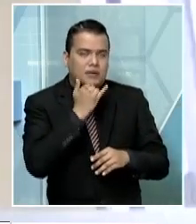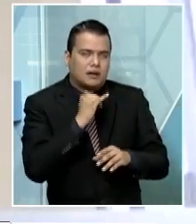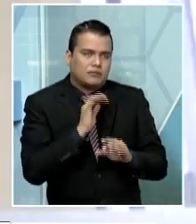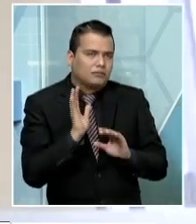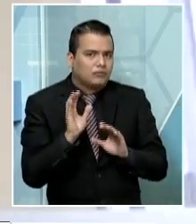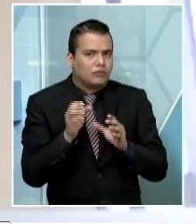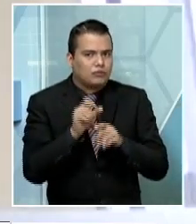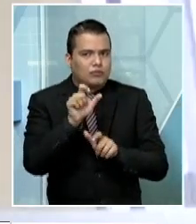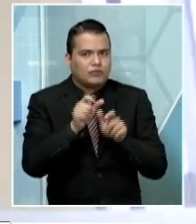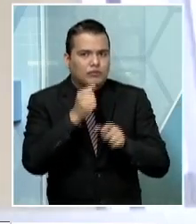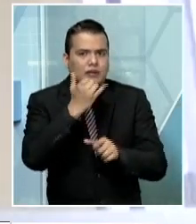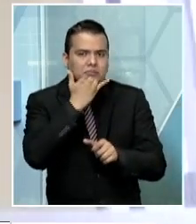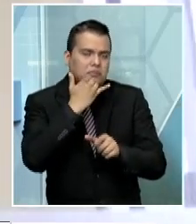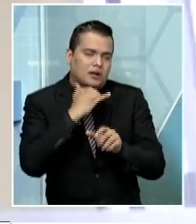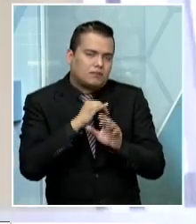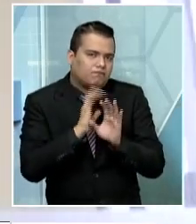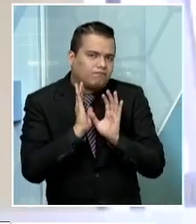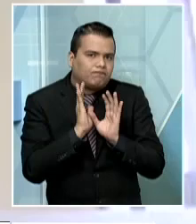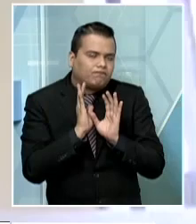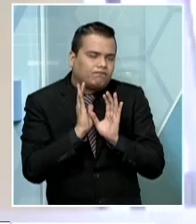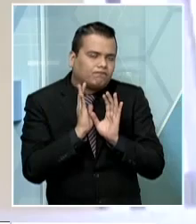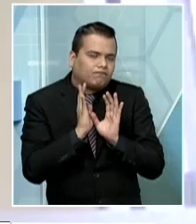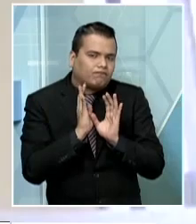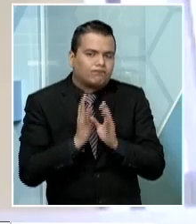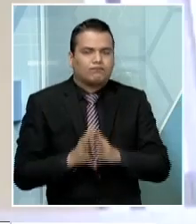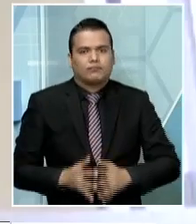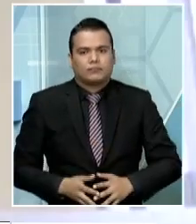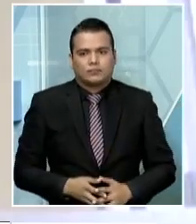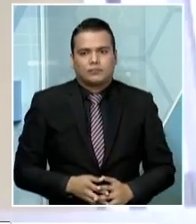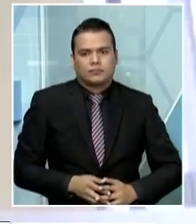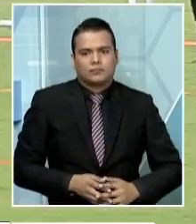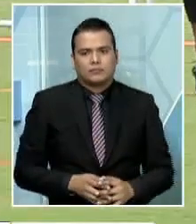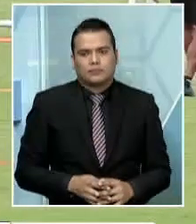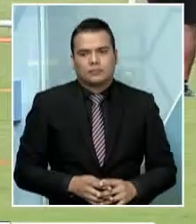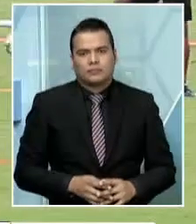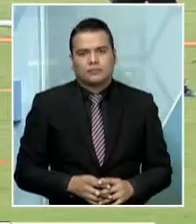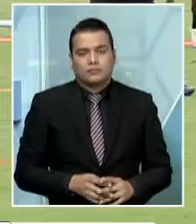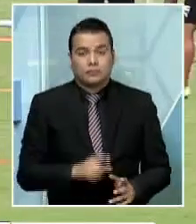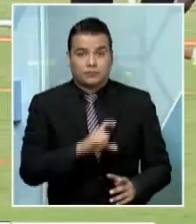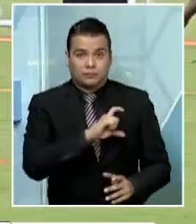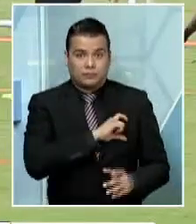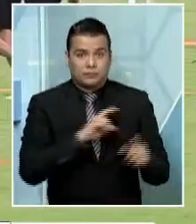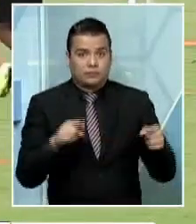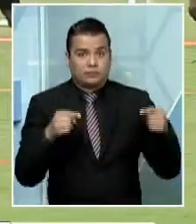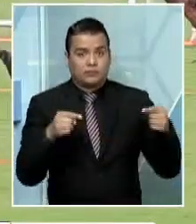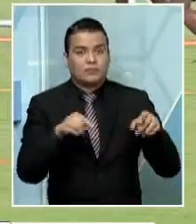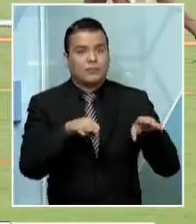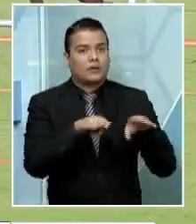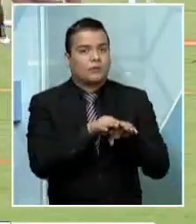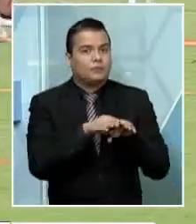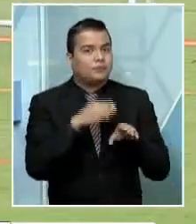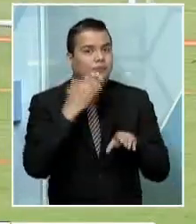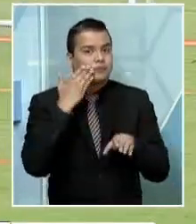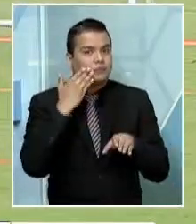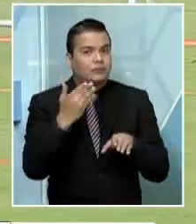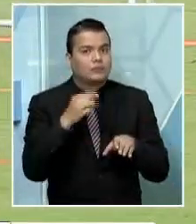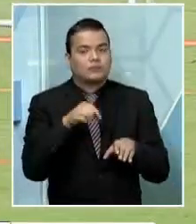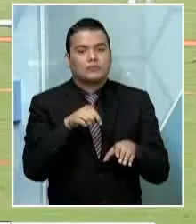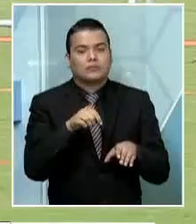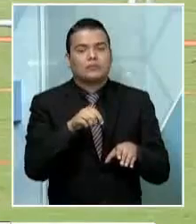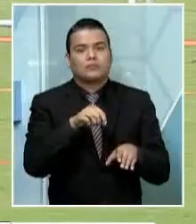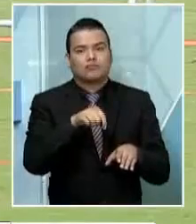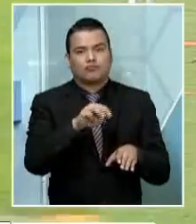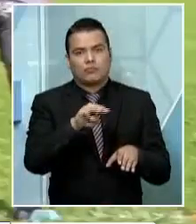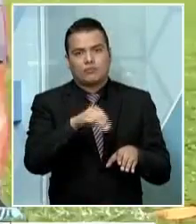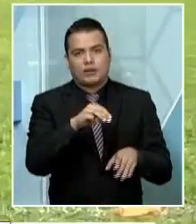de, me parece a mí, de apreciación de la terna arbitral, ¿no? Cali versus Equidad se jugará a las 4 de la tarde en Palma